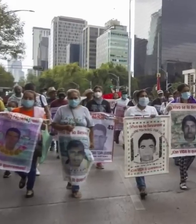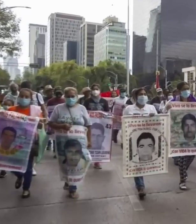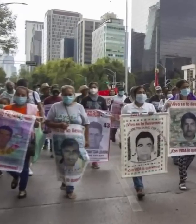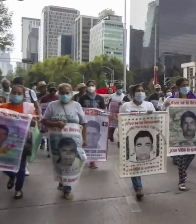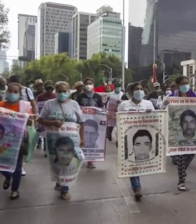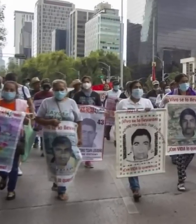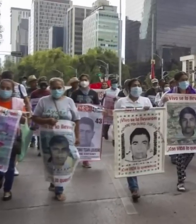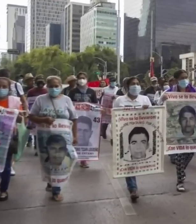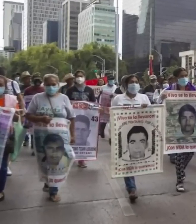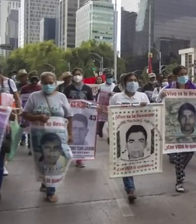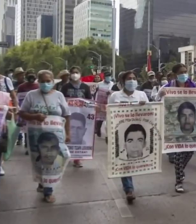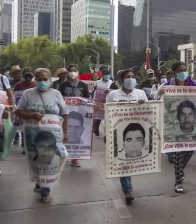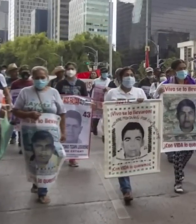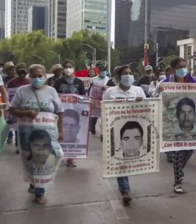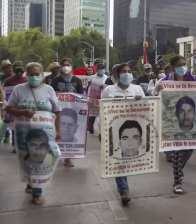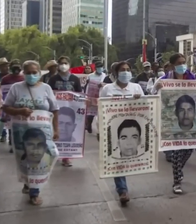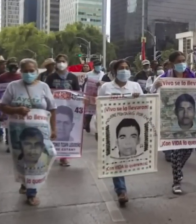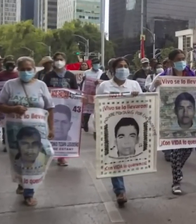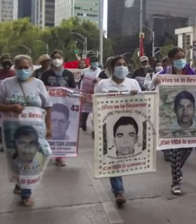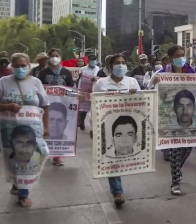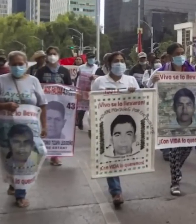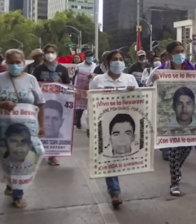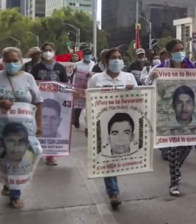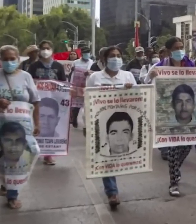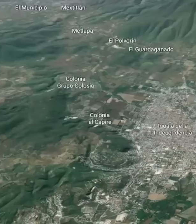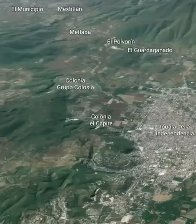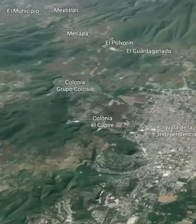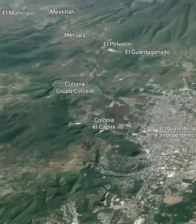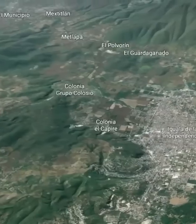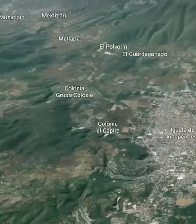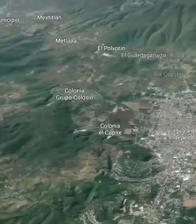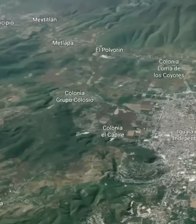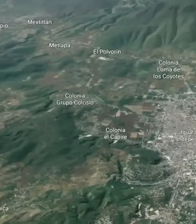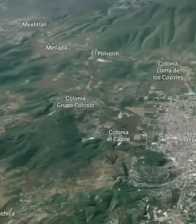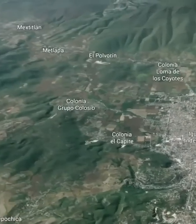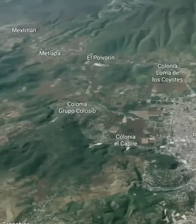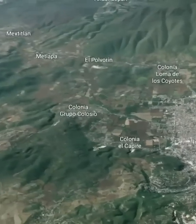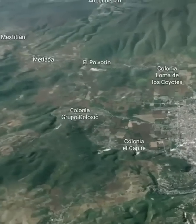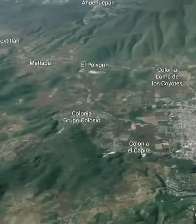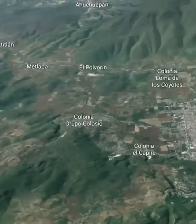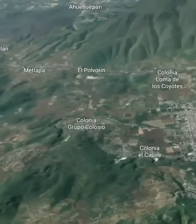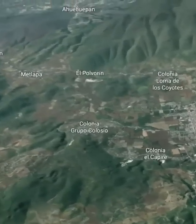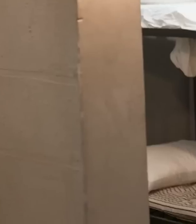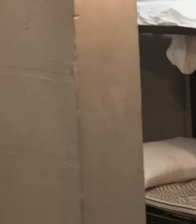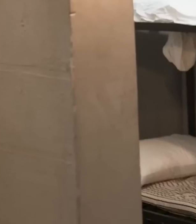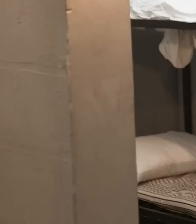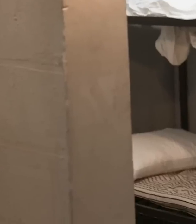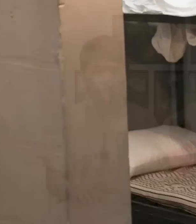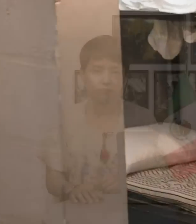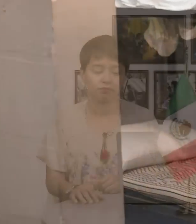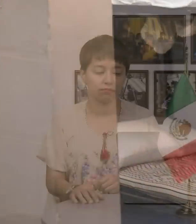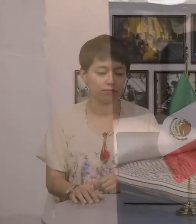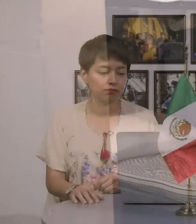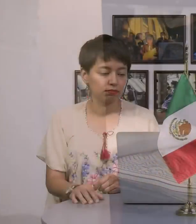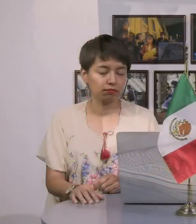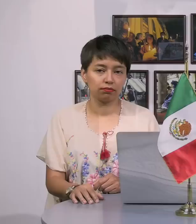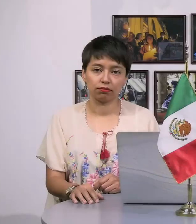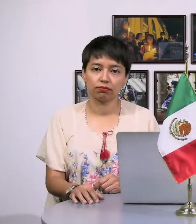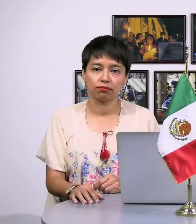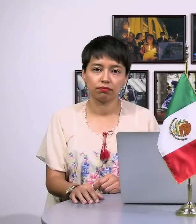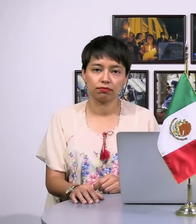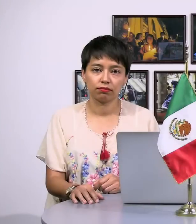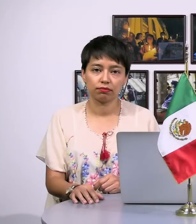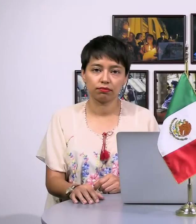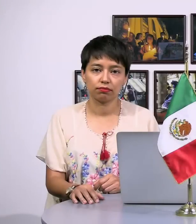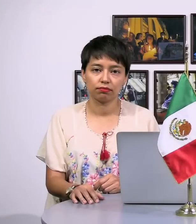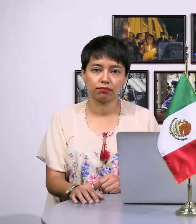fue el general José Rodríguez Pérez, quien era el comandante del 27 Batallón de Infantería en Iguala, cuando ocurrió la desaparición de los